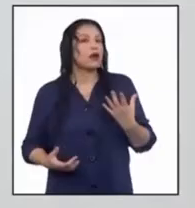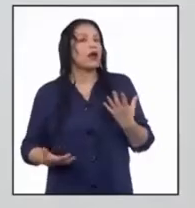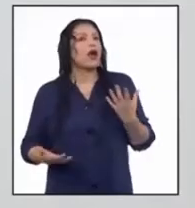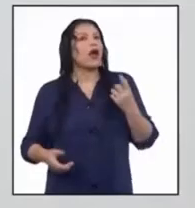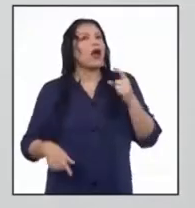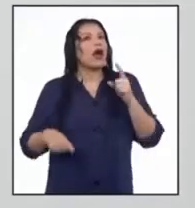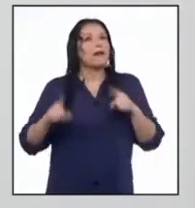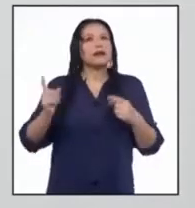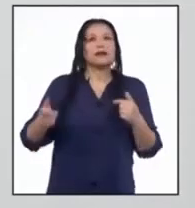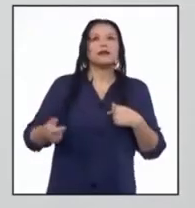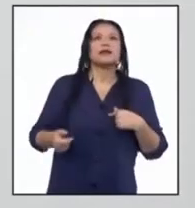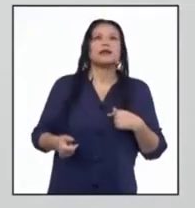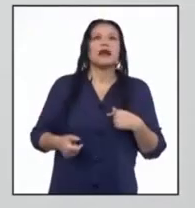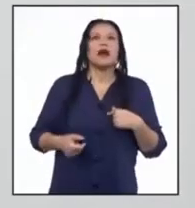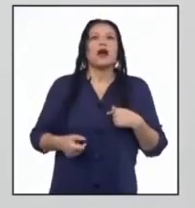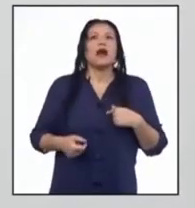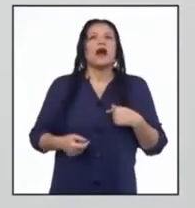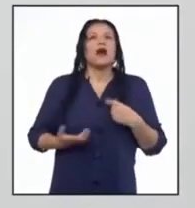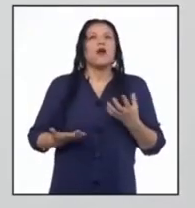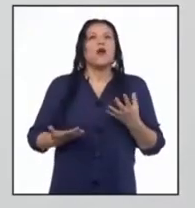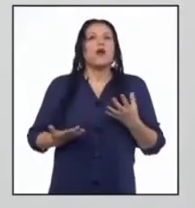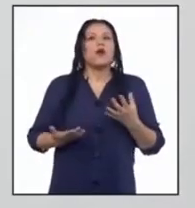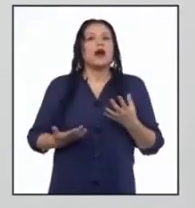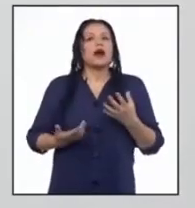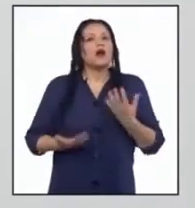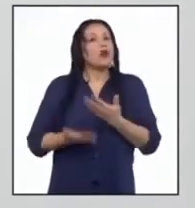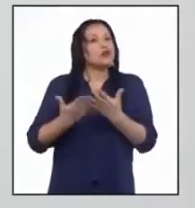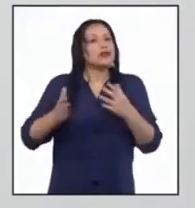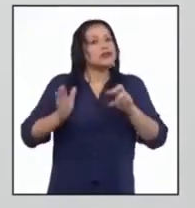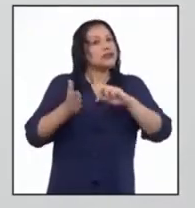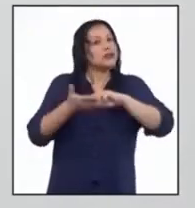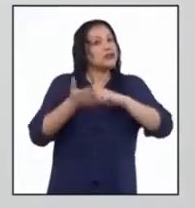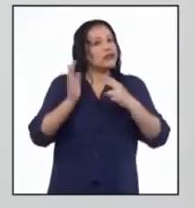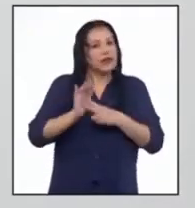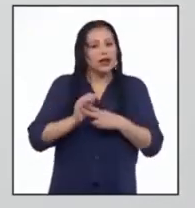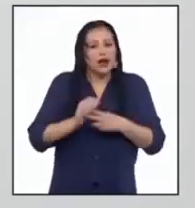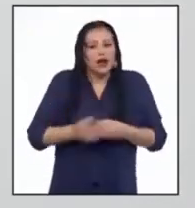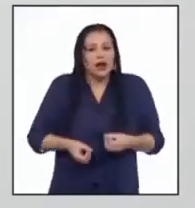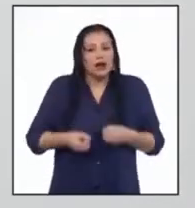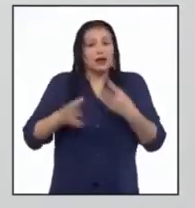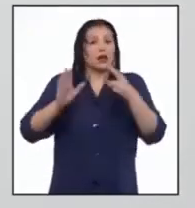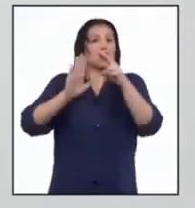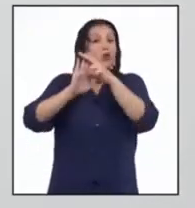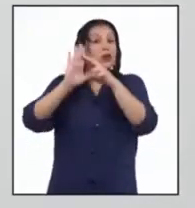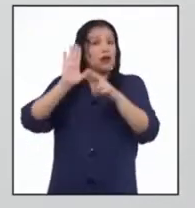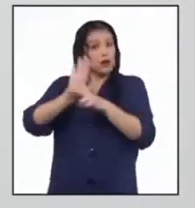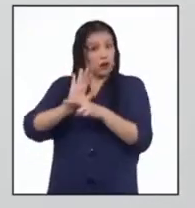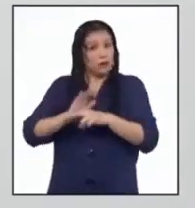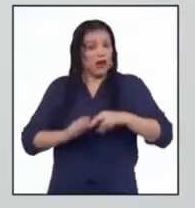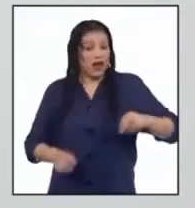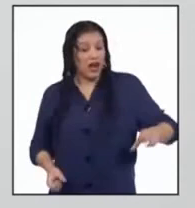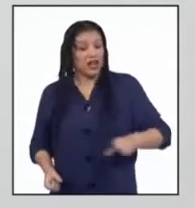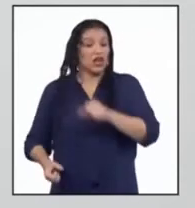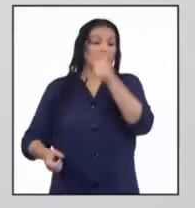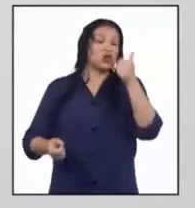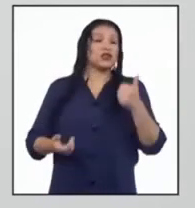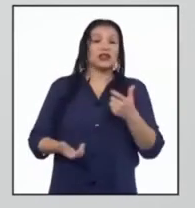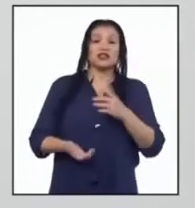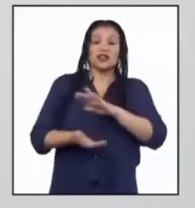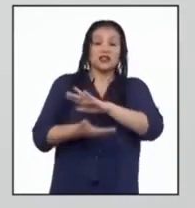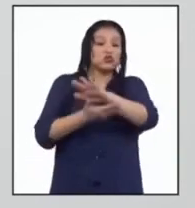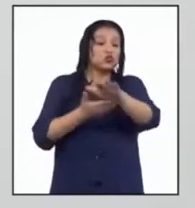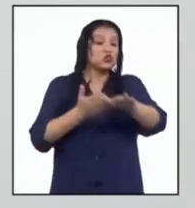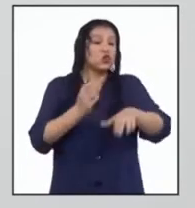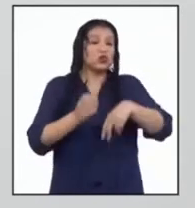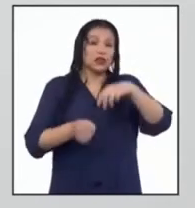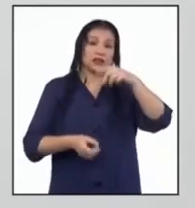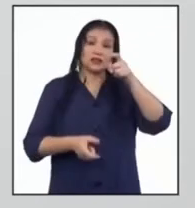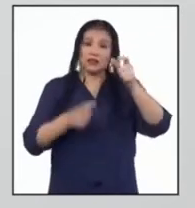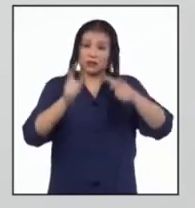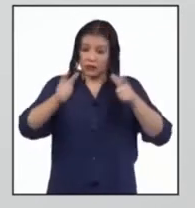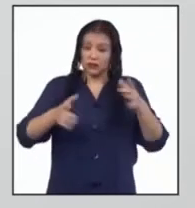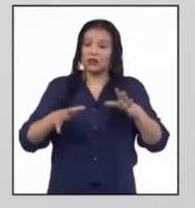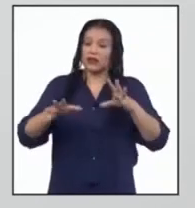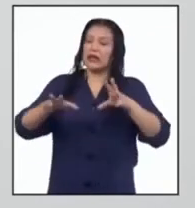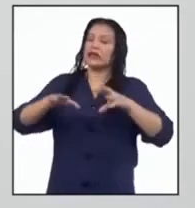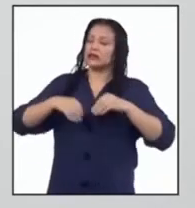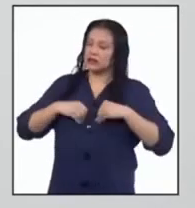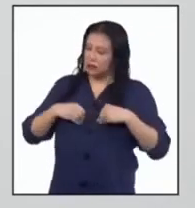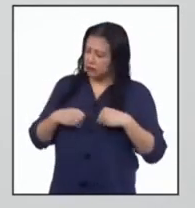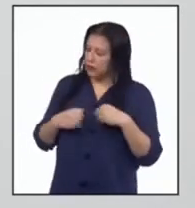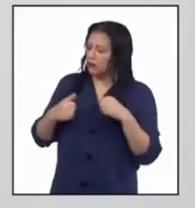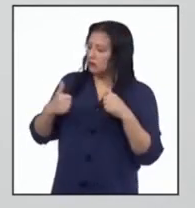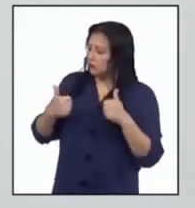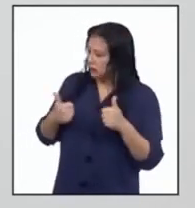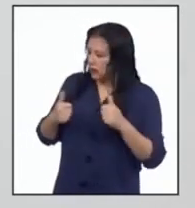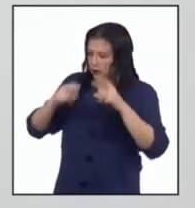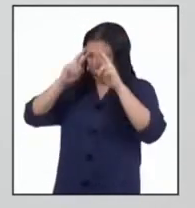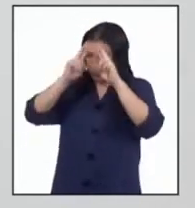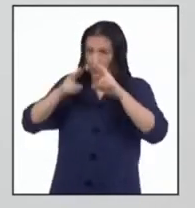cosa es emitir una norma y otra cosa es lograr que todos la acepten de buena manera. Y